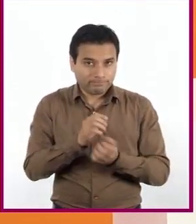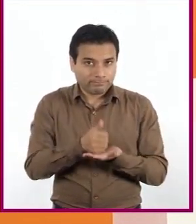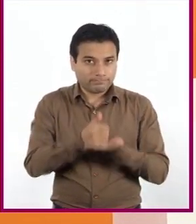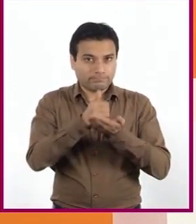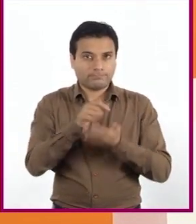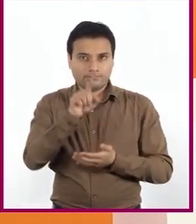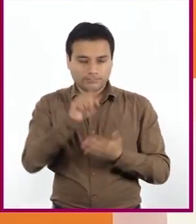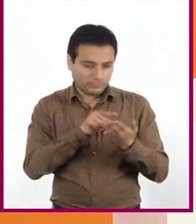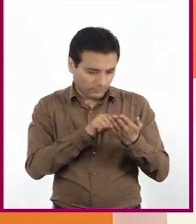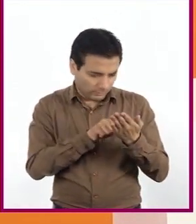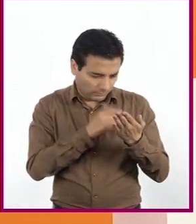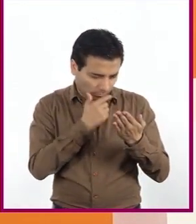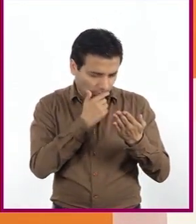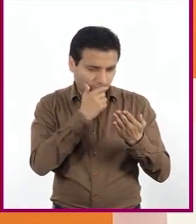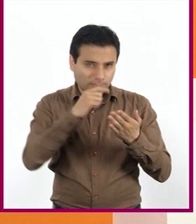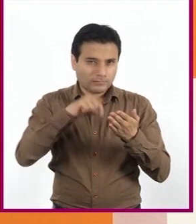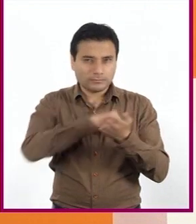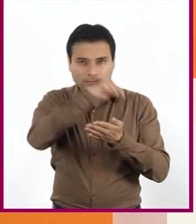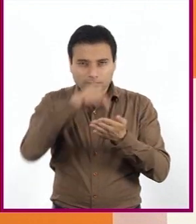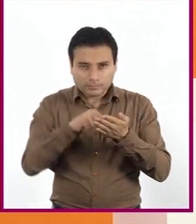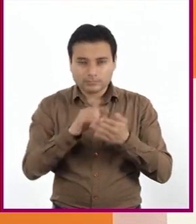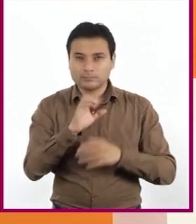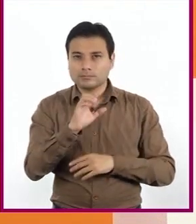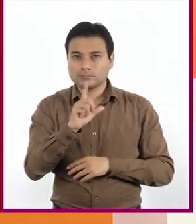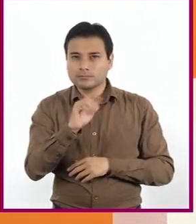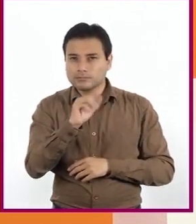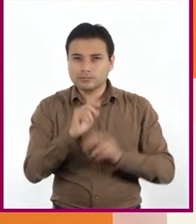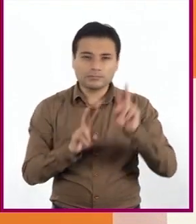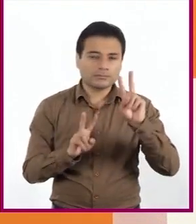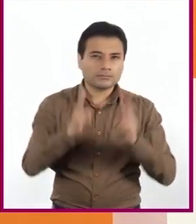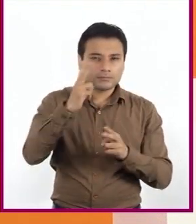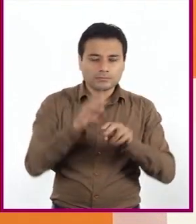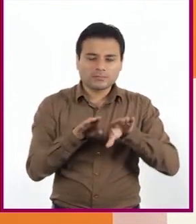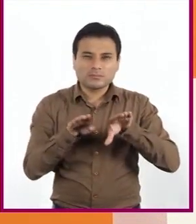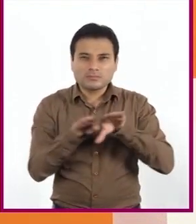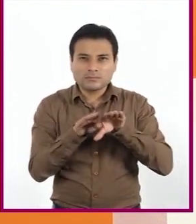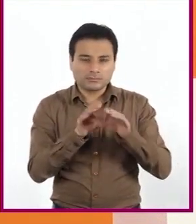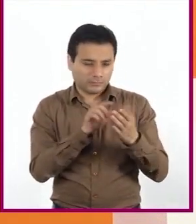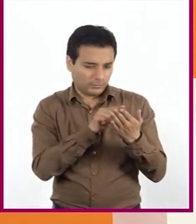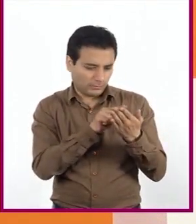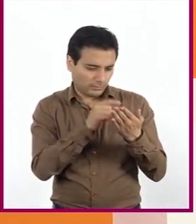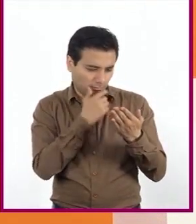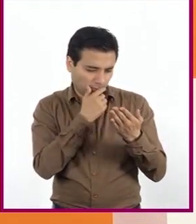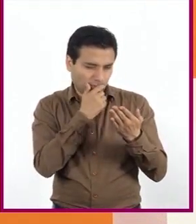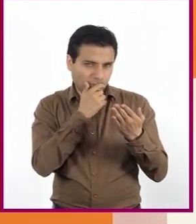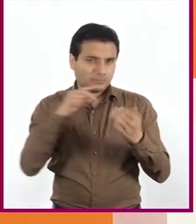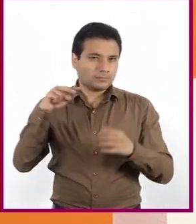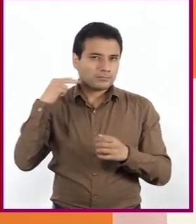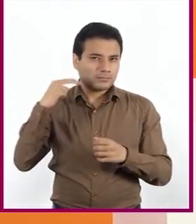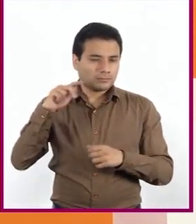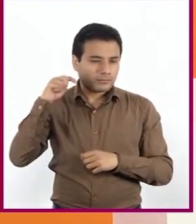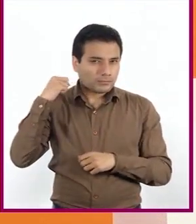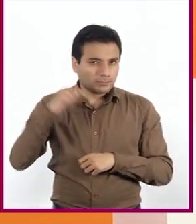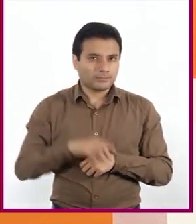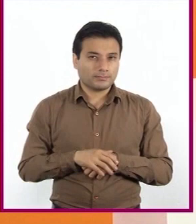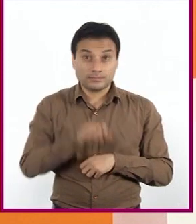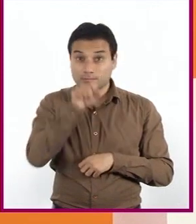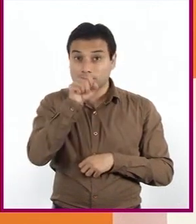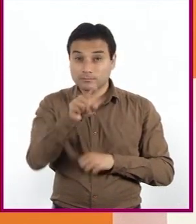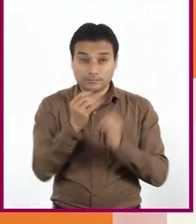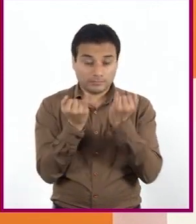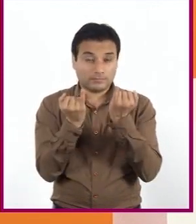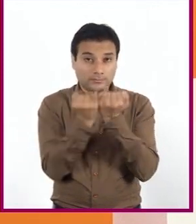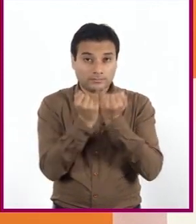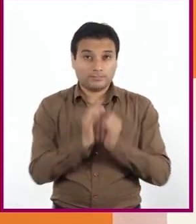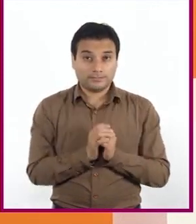la ubicación, el clima y la vegetación de las zonas olmecas en Veracruz y Tabasco, y también a ubicar las